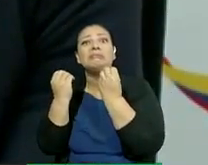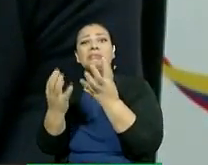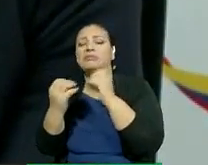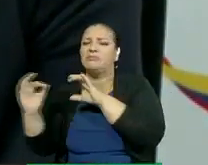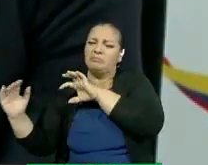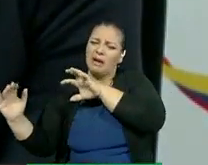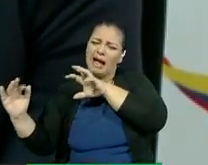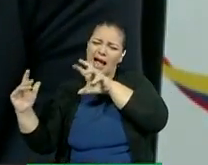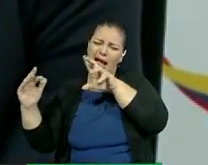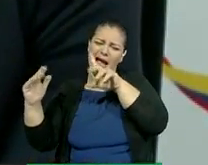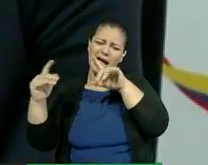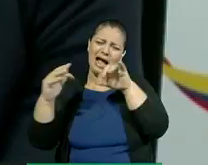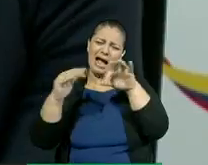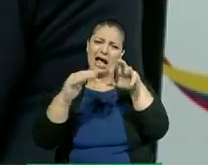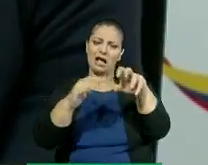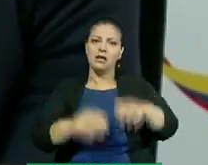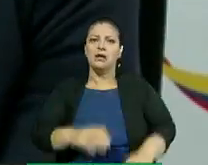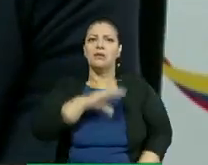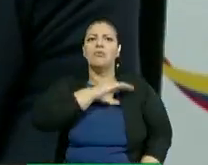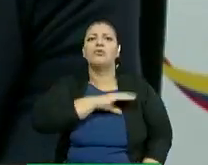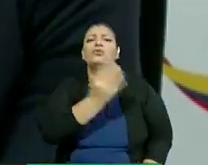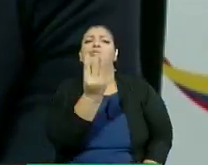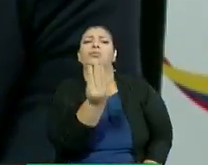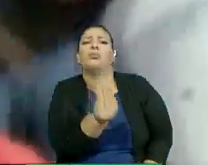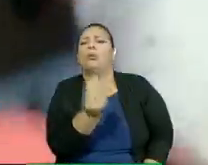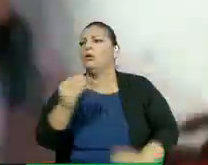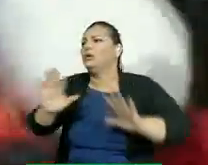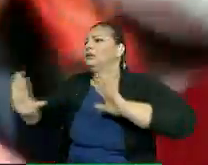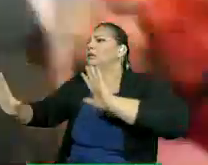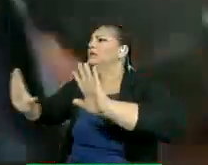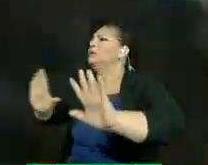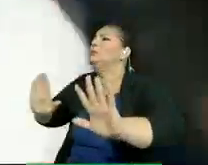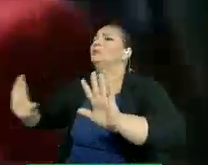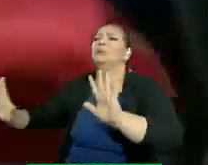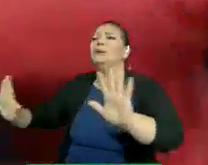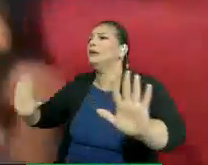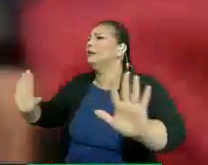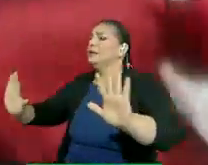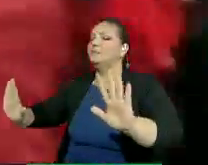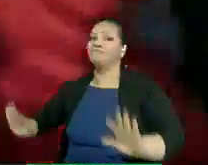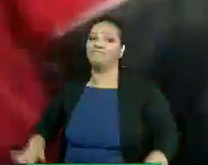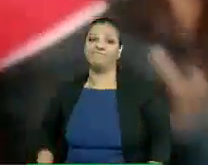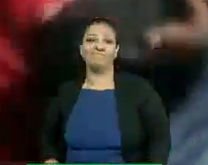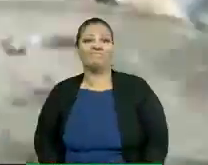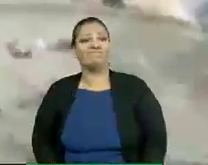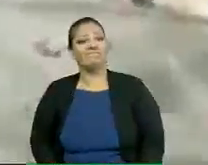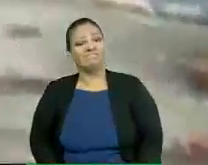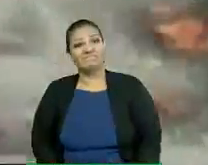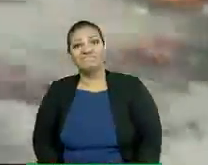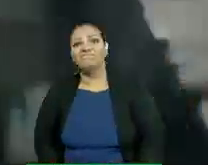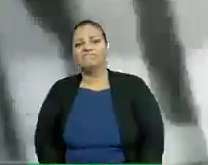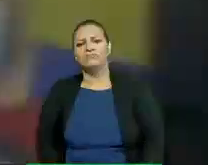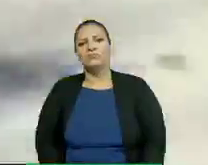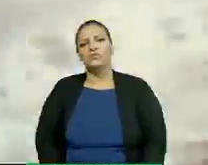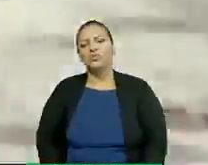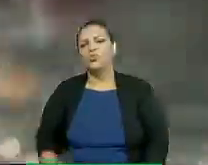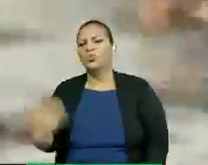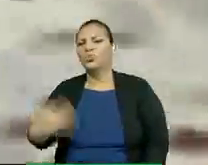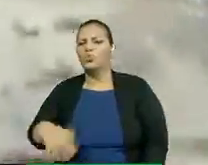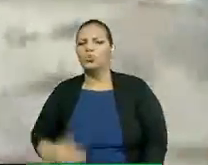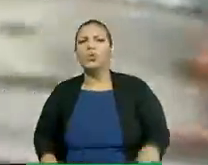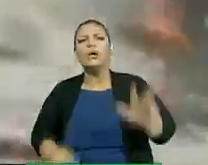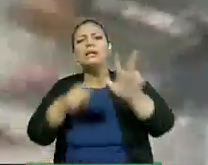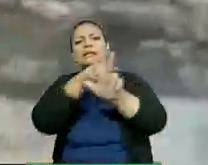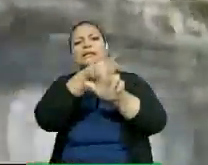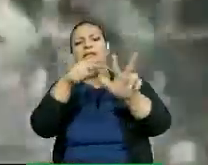es una actuación para la que la policía no está lista en un UPC. Que los hechos son un mensaje negativo para la comunidad, que la muerte de las tres